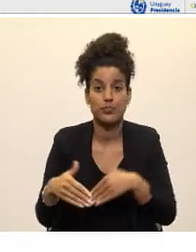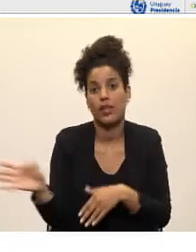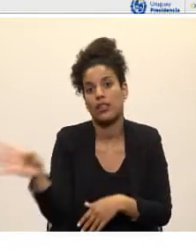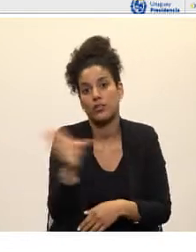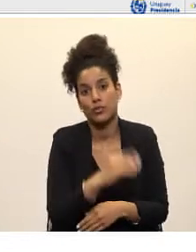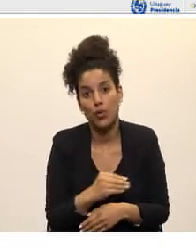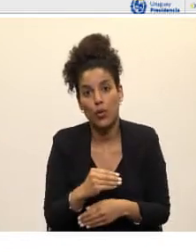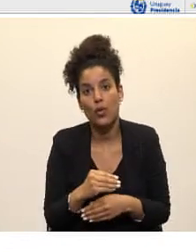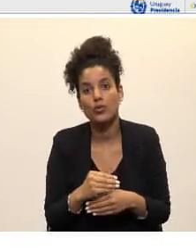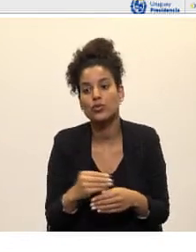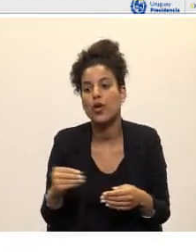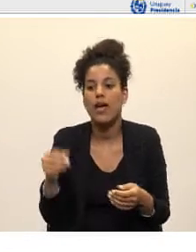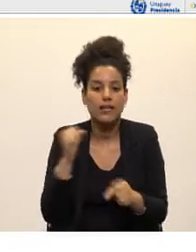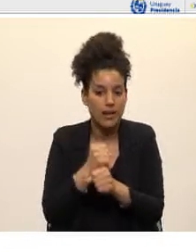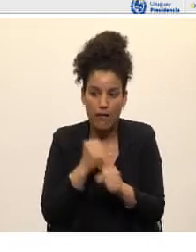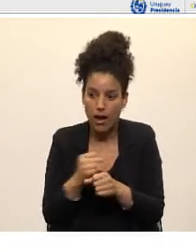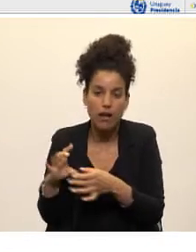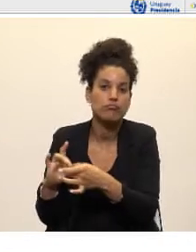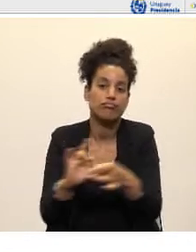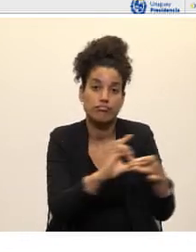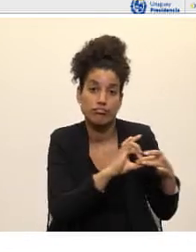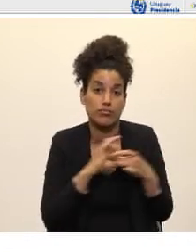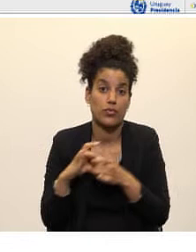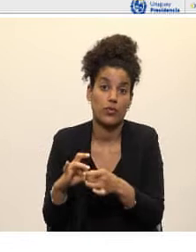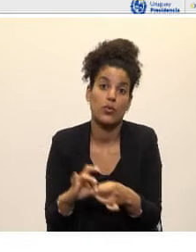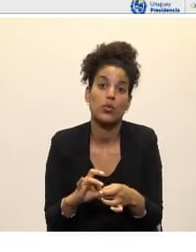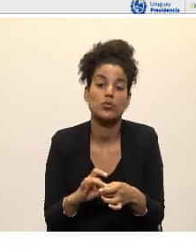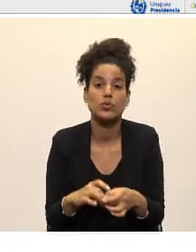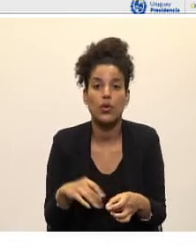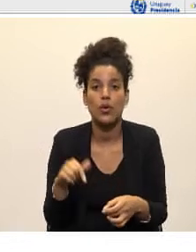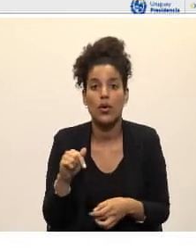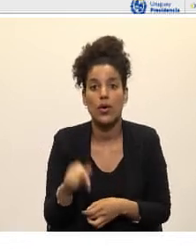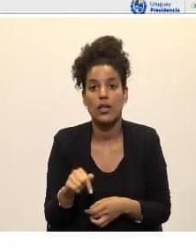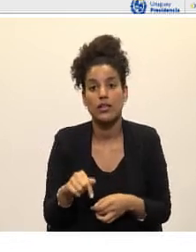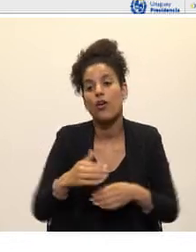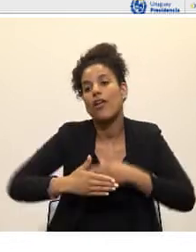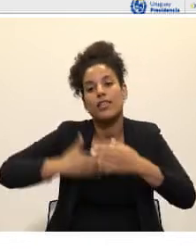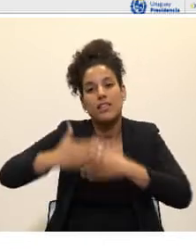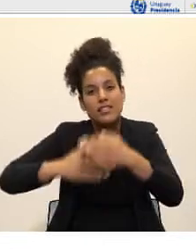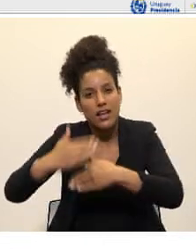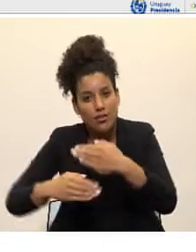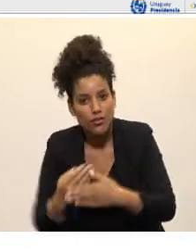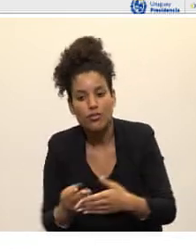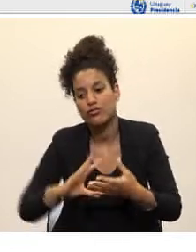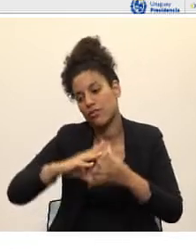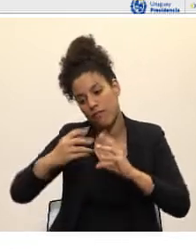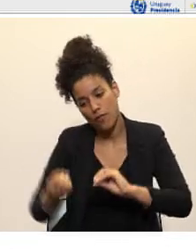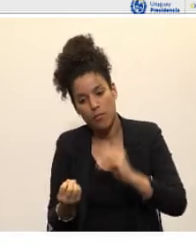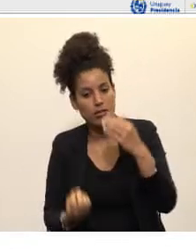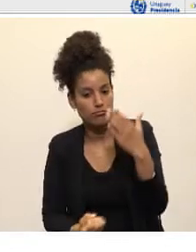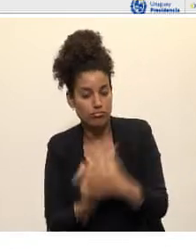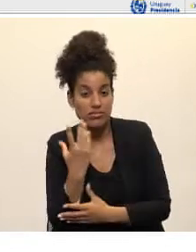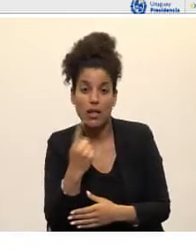sería la construcción intersubjetiva, vinculada con el desarrollo, el diseño, la planificación de